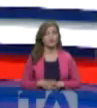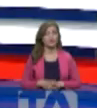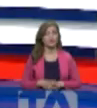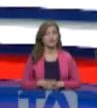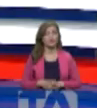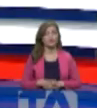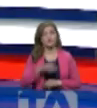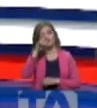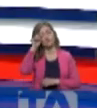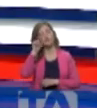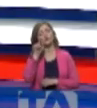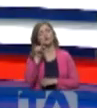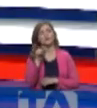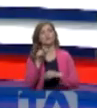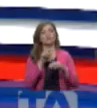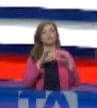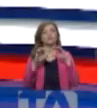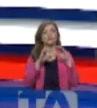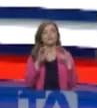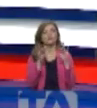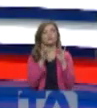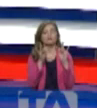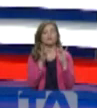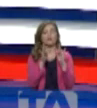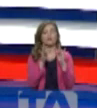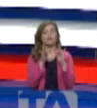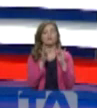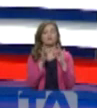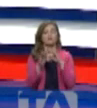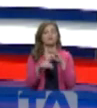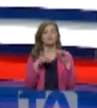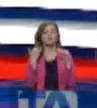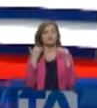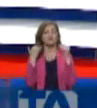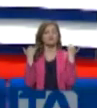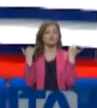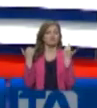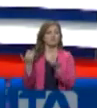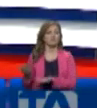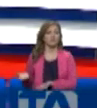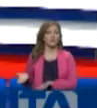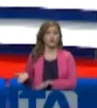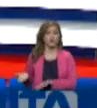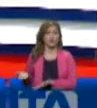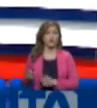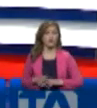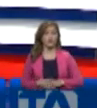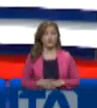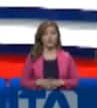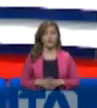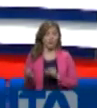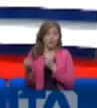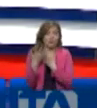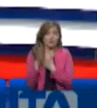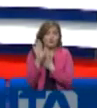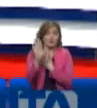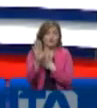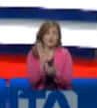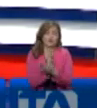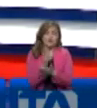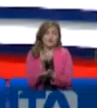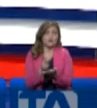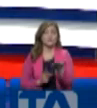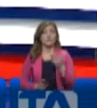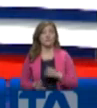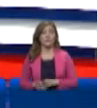Amigos, queremos recordar que ustedes se pueden comunicar con nosotros a través de nuestro correo de primera mano @teleamazonas.com para que nos cuenten todo lo que ocurre en